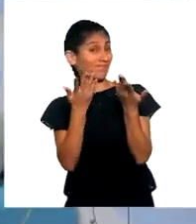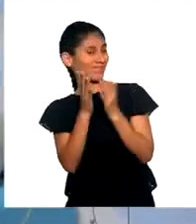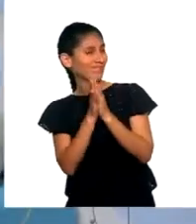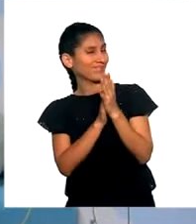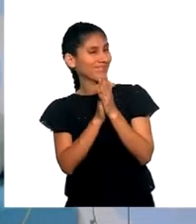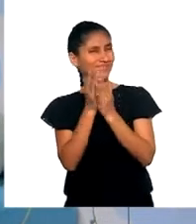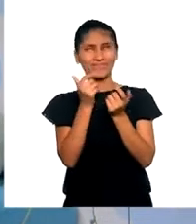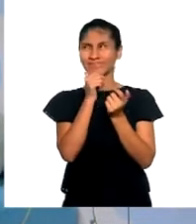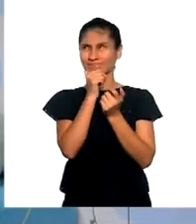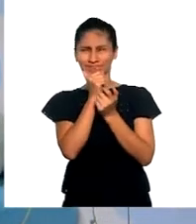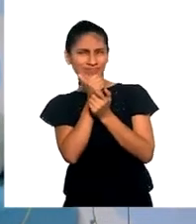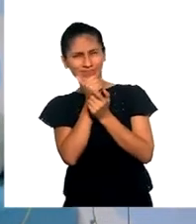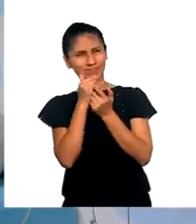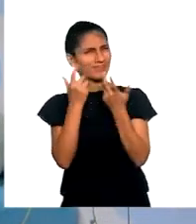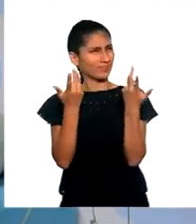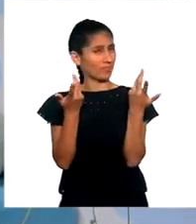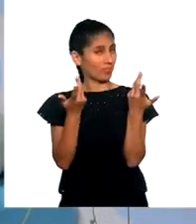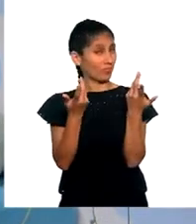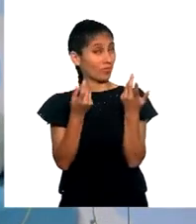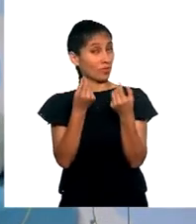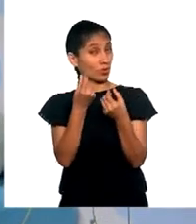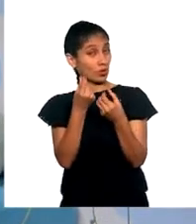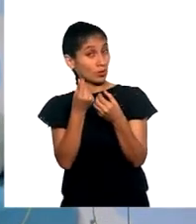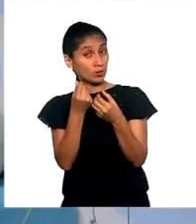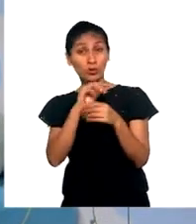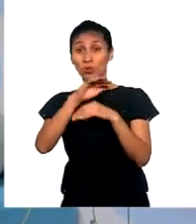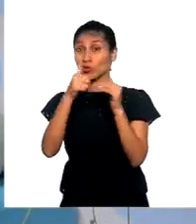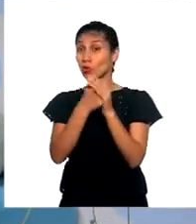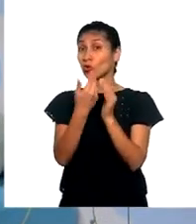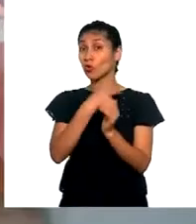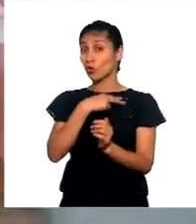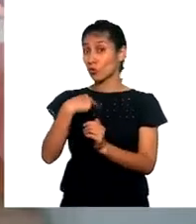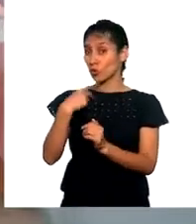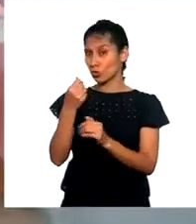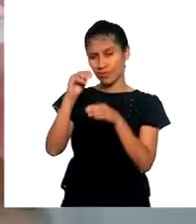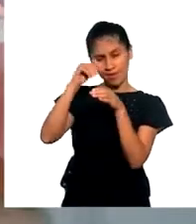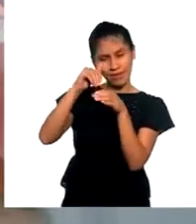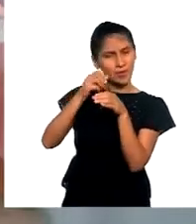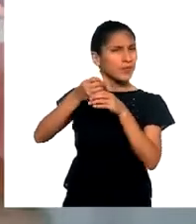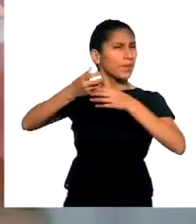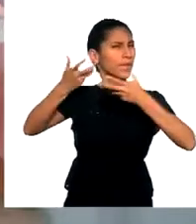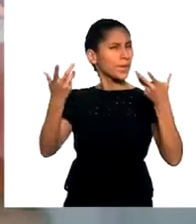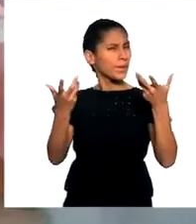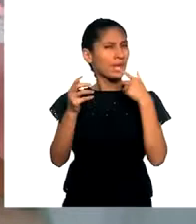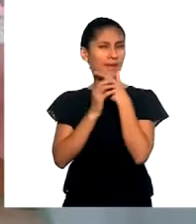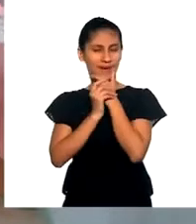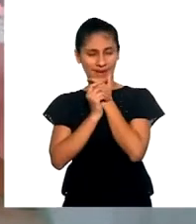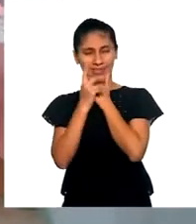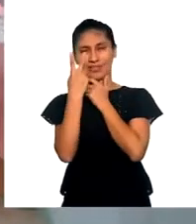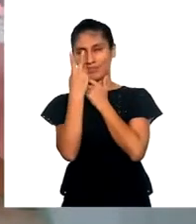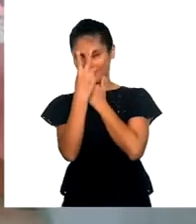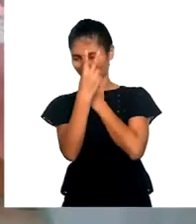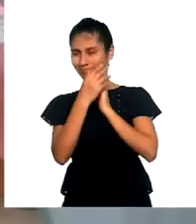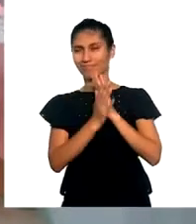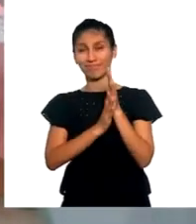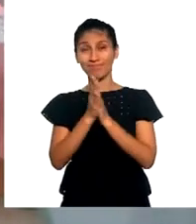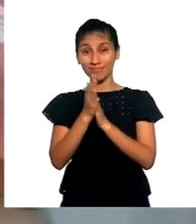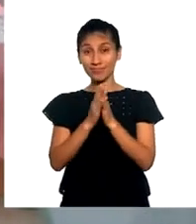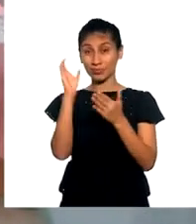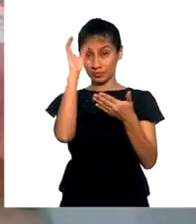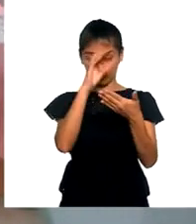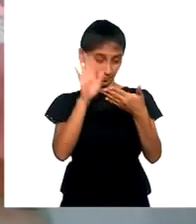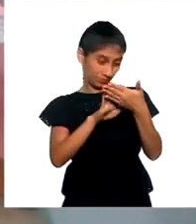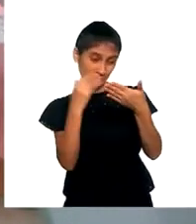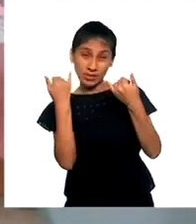cuál es la mejor forma de guardar nuestros ahorros buscando un poco de información